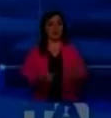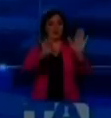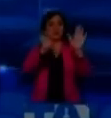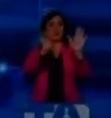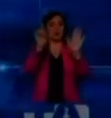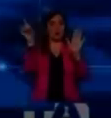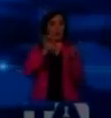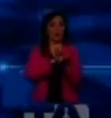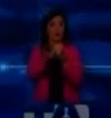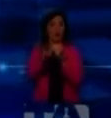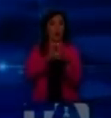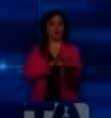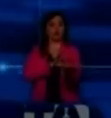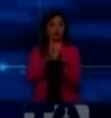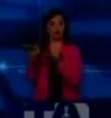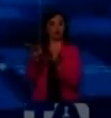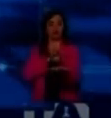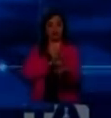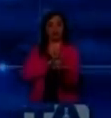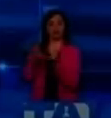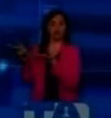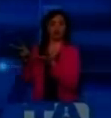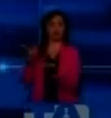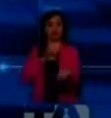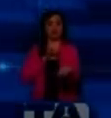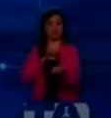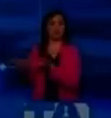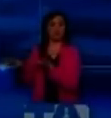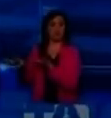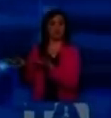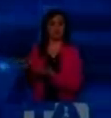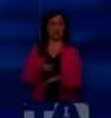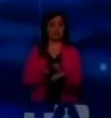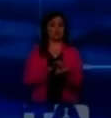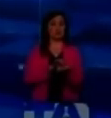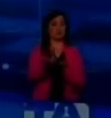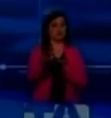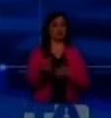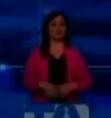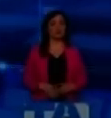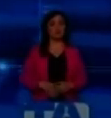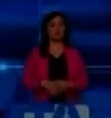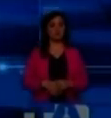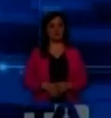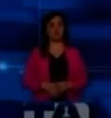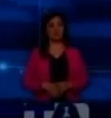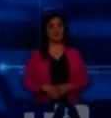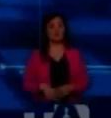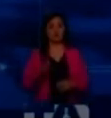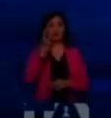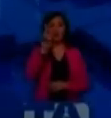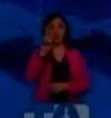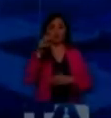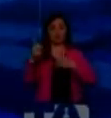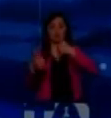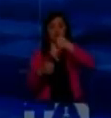almirantes: Osvaldo Zambrano, Fernando Novoa, Roberto González, Carlos Vallejo, Freddy García y Ronald Muñoz, además de 2 generales